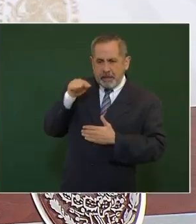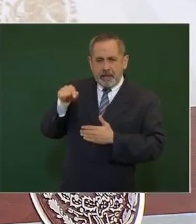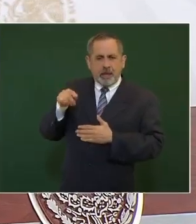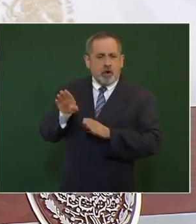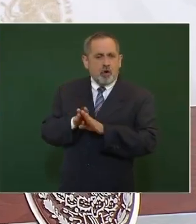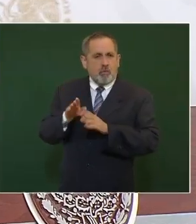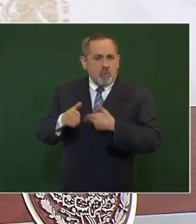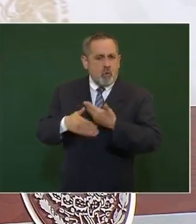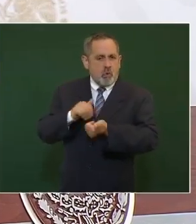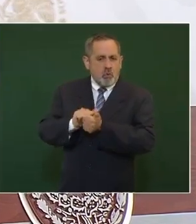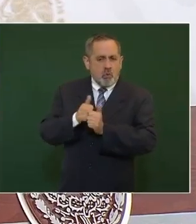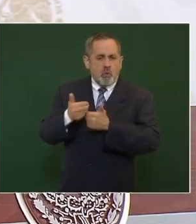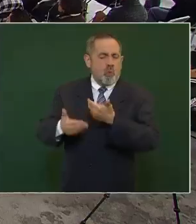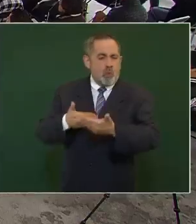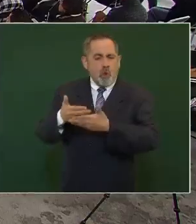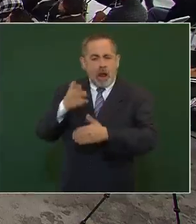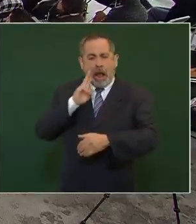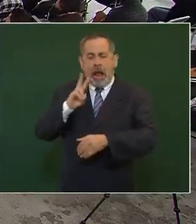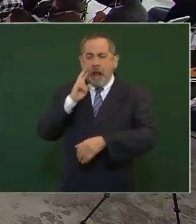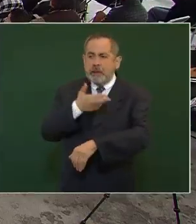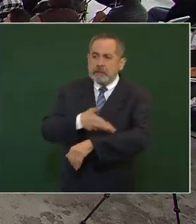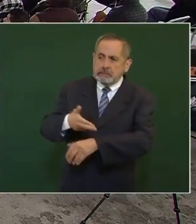dónde avanzamos,